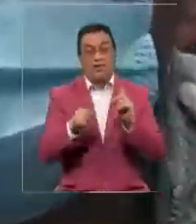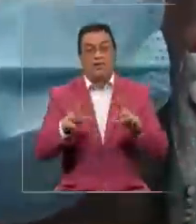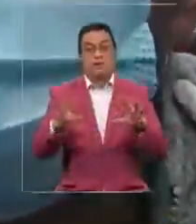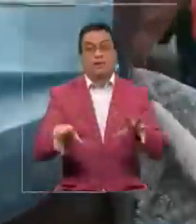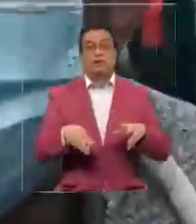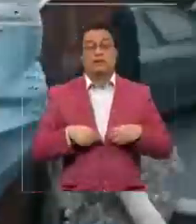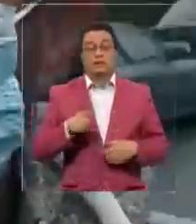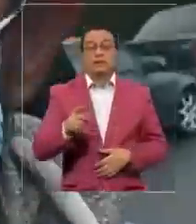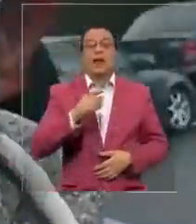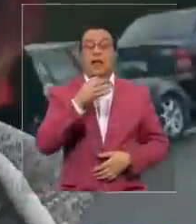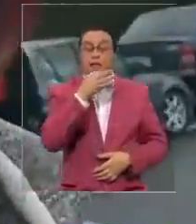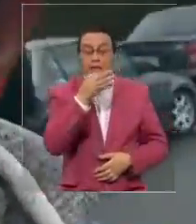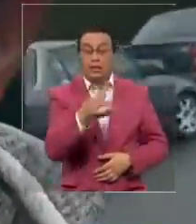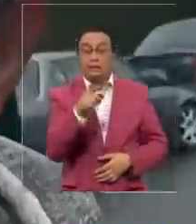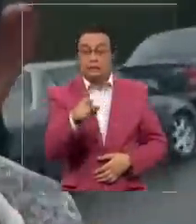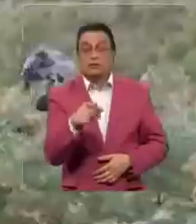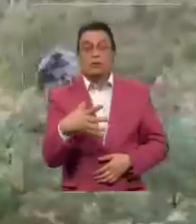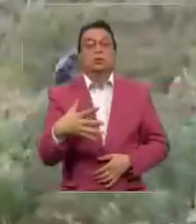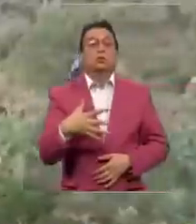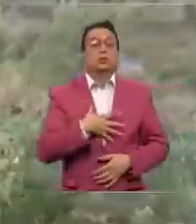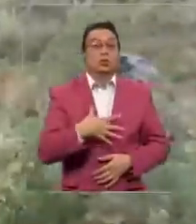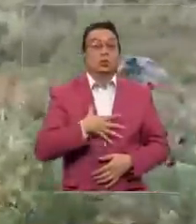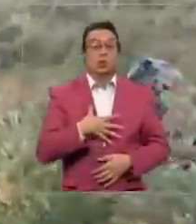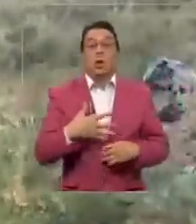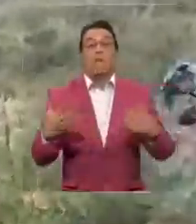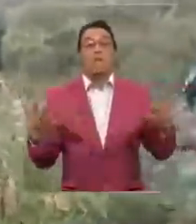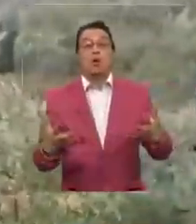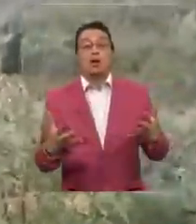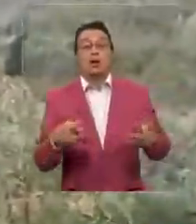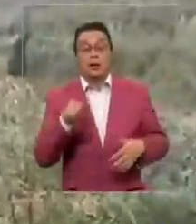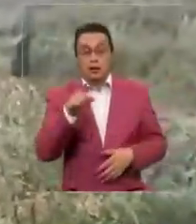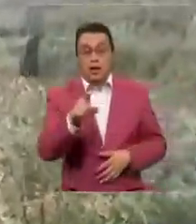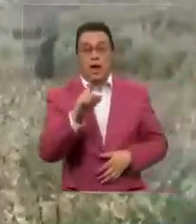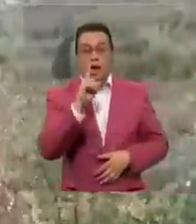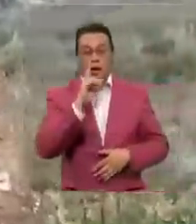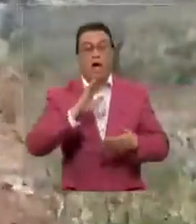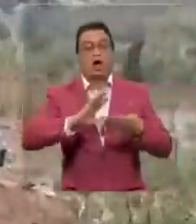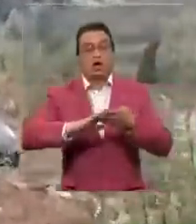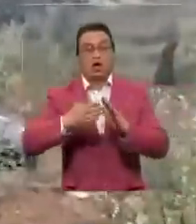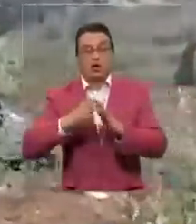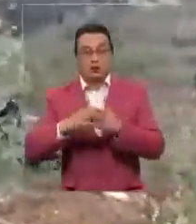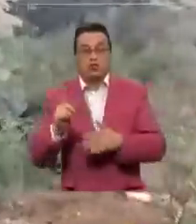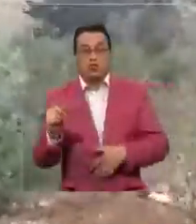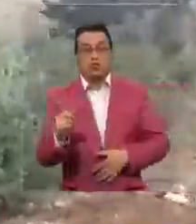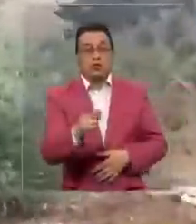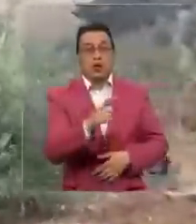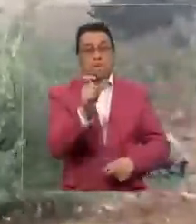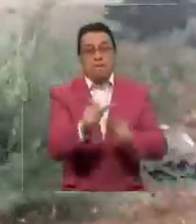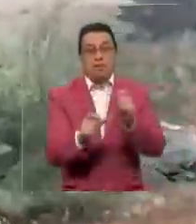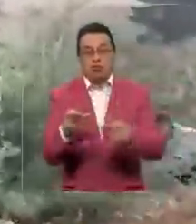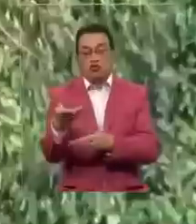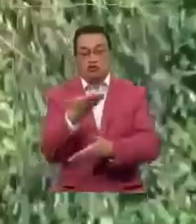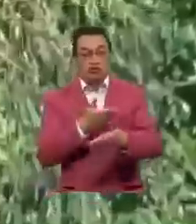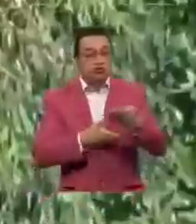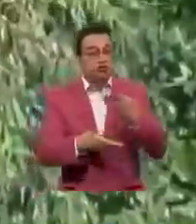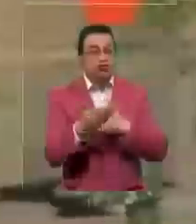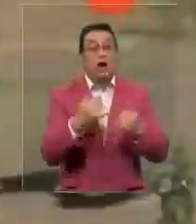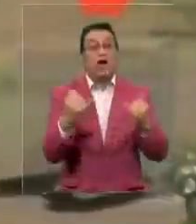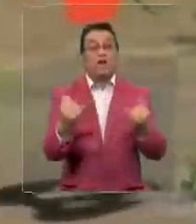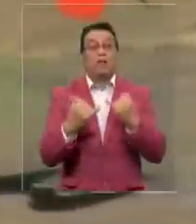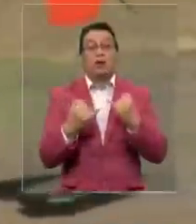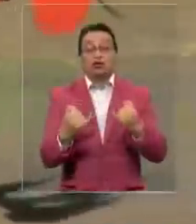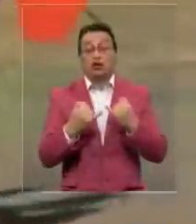hoy día, dice, de sentirse incluso atemorizados, porque han sido, dice, una comunidad, hay personas que han compartido información que